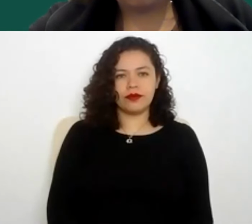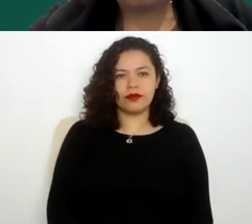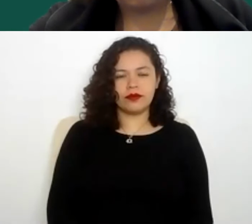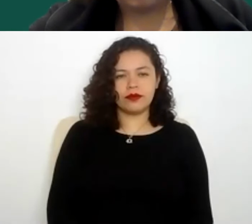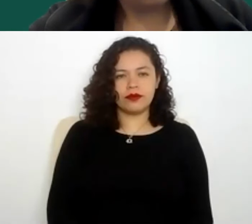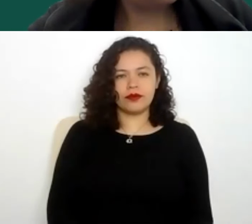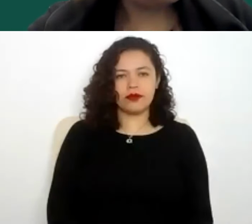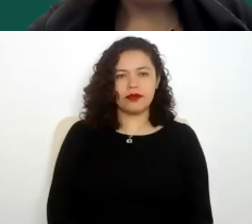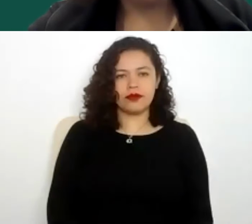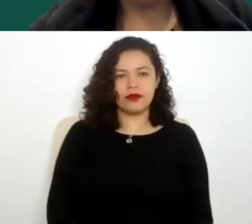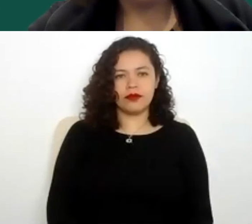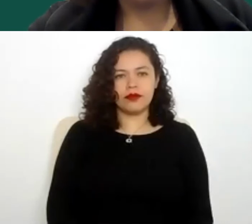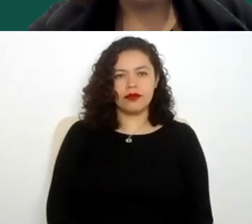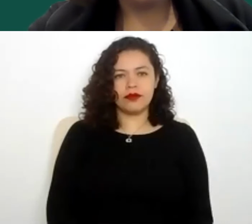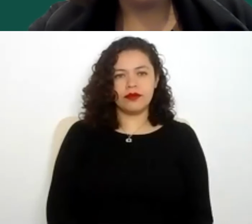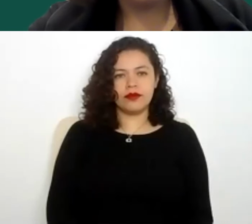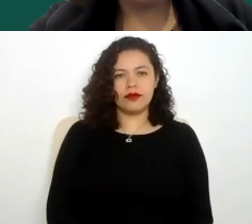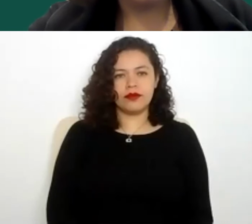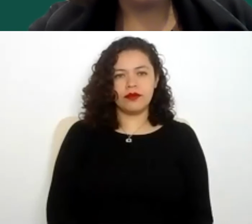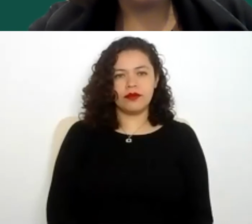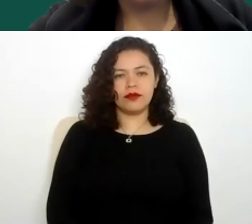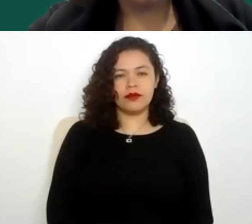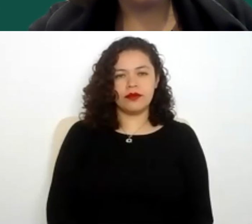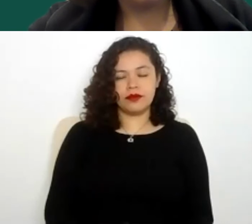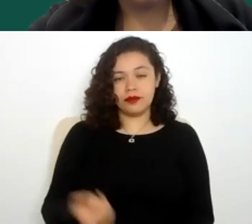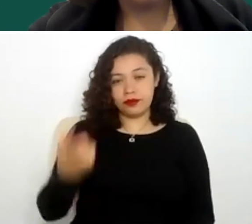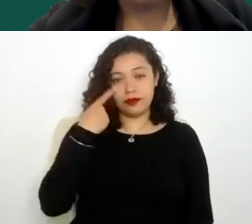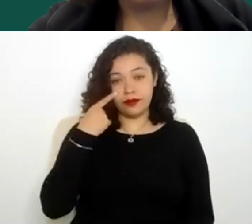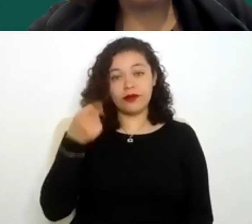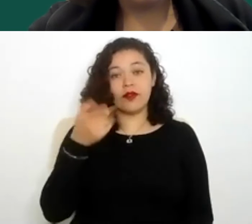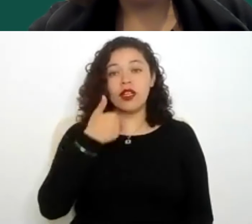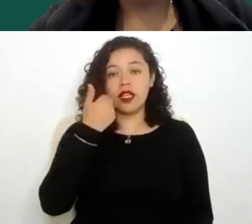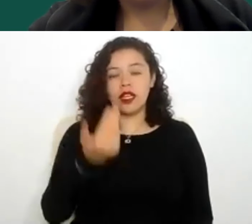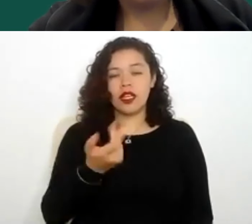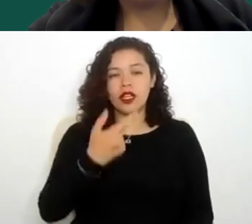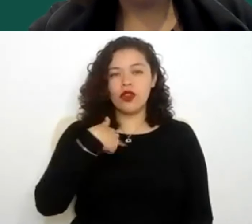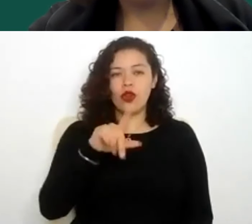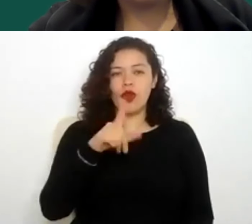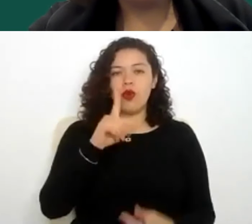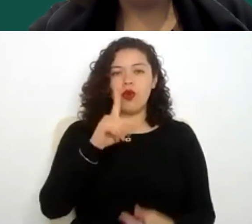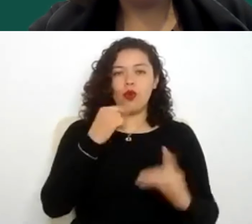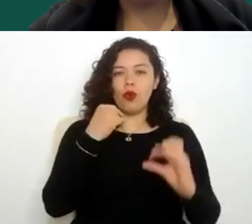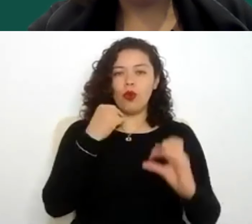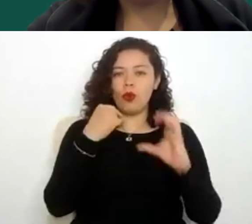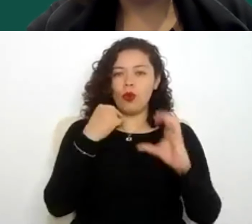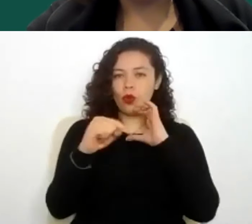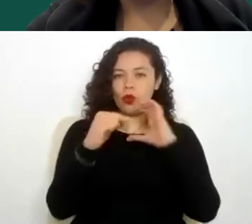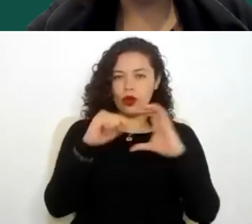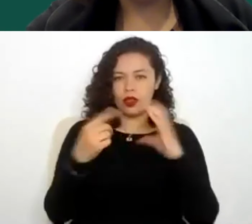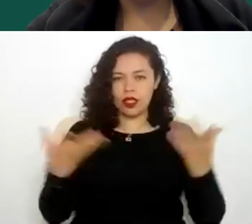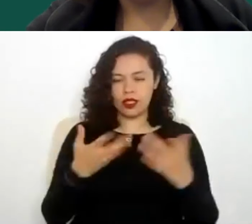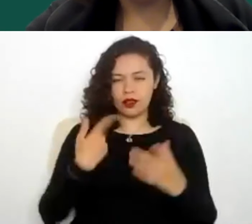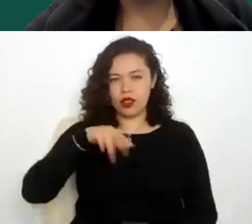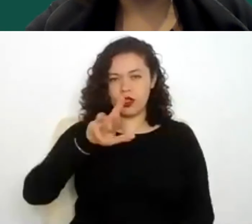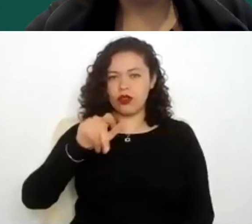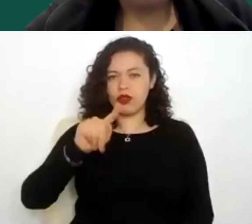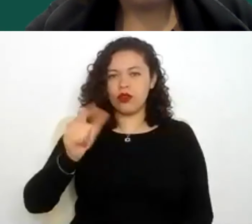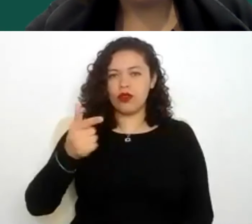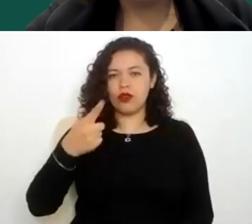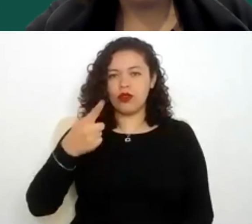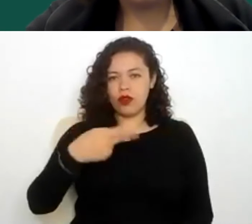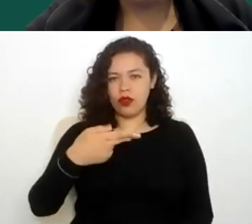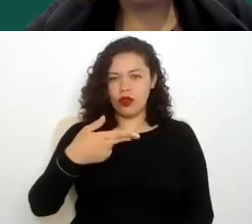Pues miren, si quieren, les puedo hacer un mail. Ruth, te lo mando a ti. Con diferentes pláticas y diferente